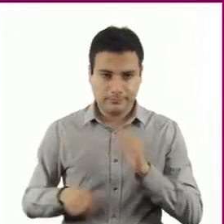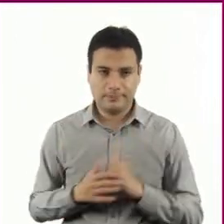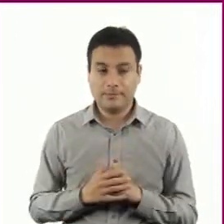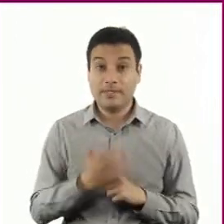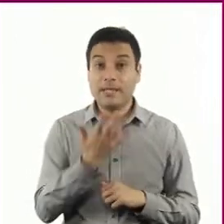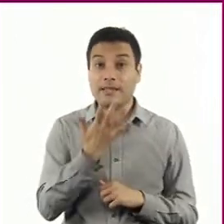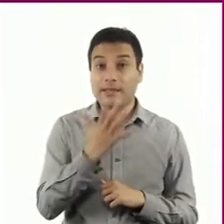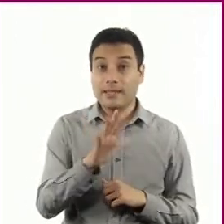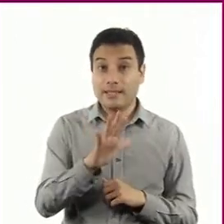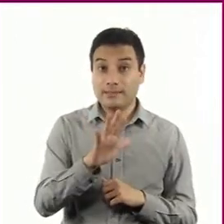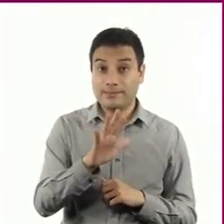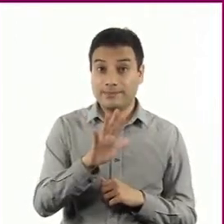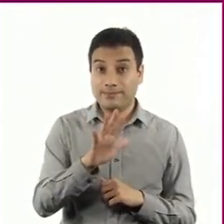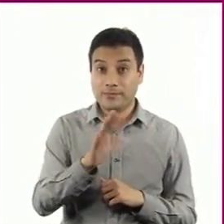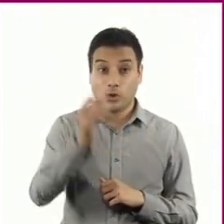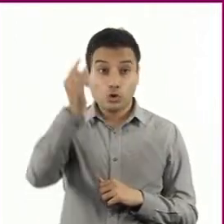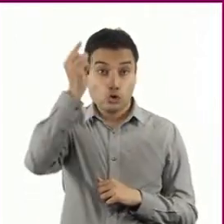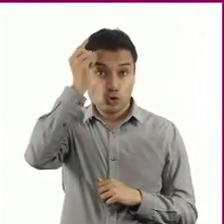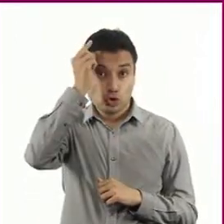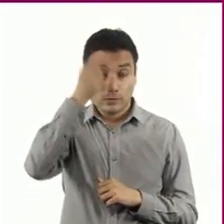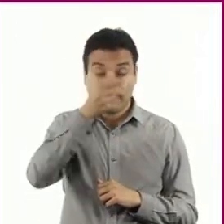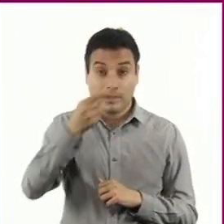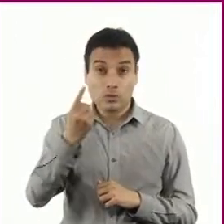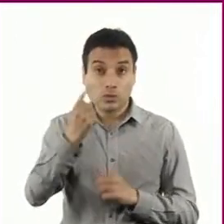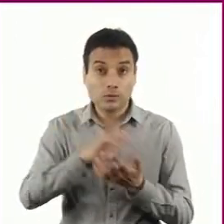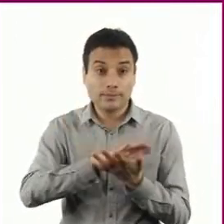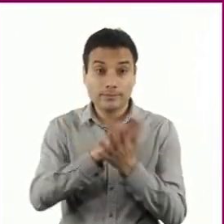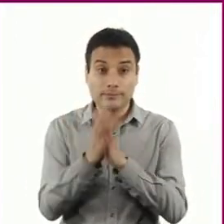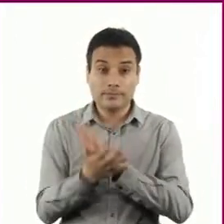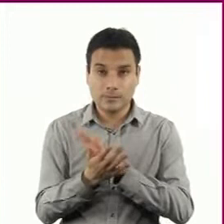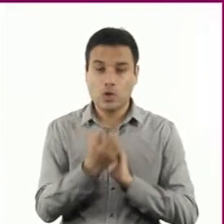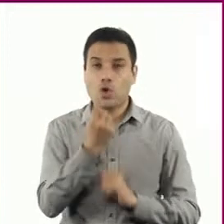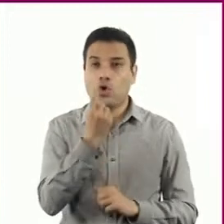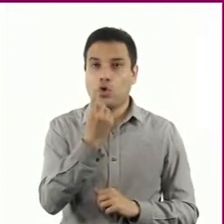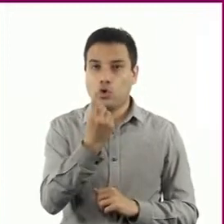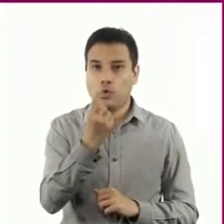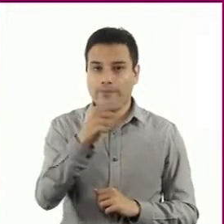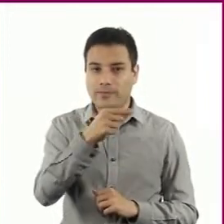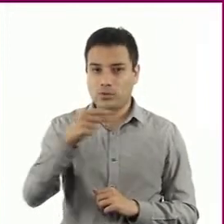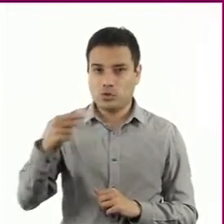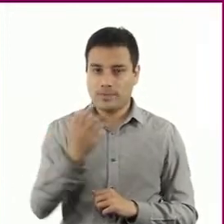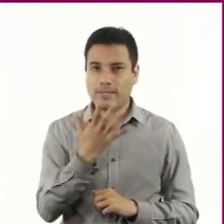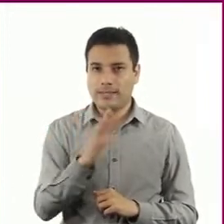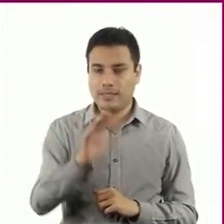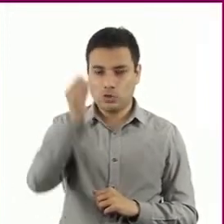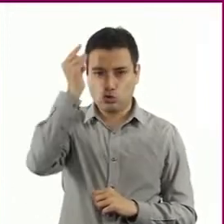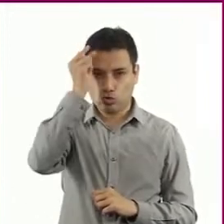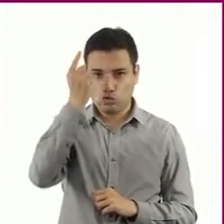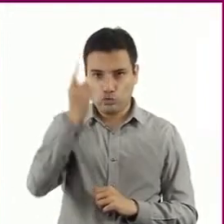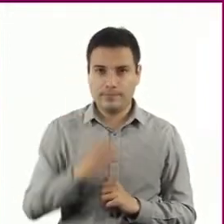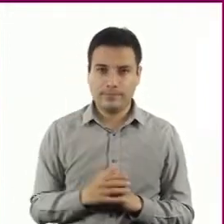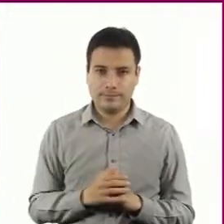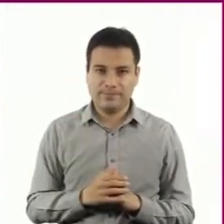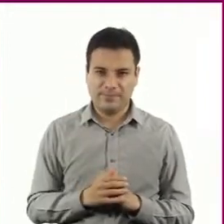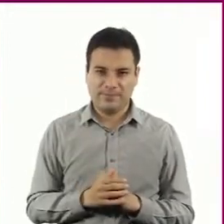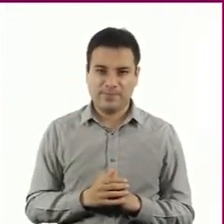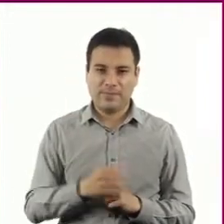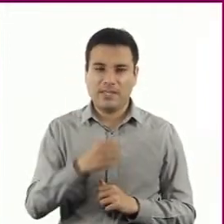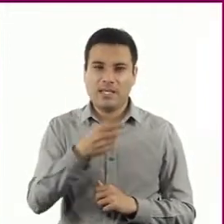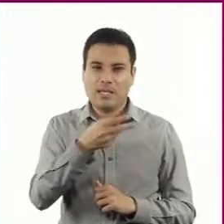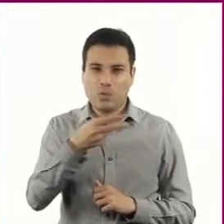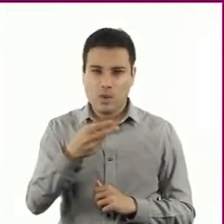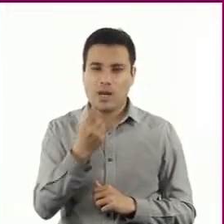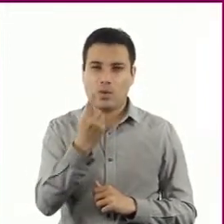potencia negativa es igual a 1 sobre 10 a la primera potencia, que es igual a un décimo. 10 a la segunda